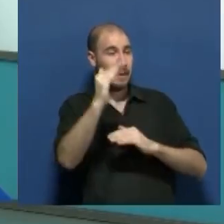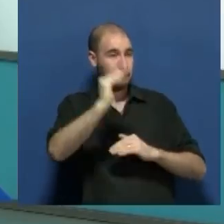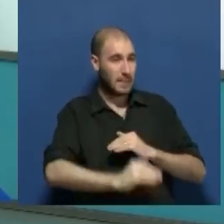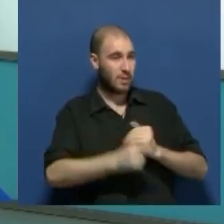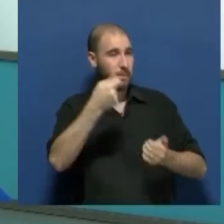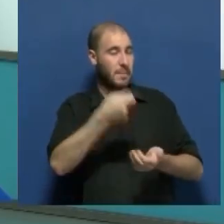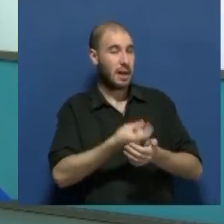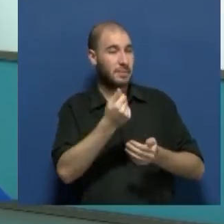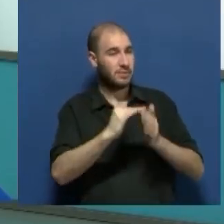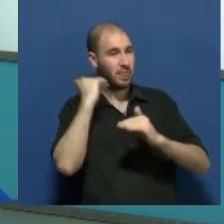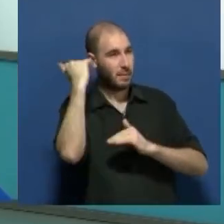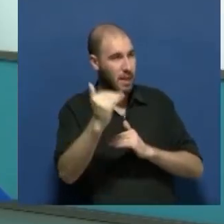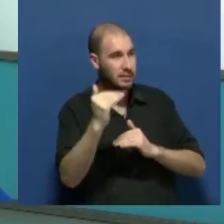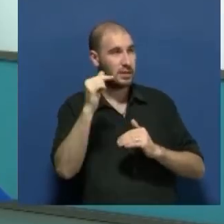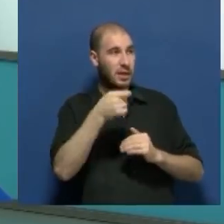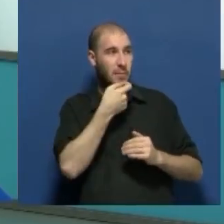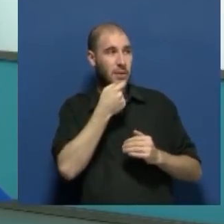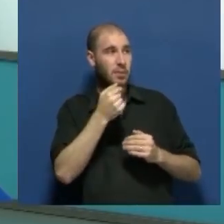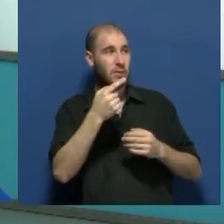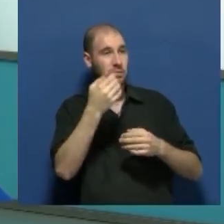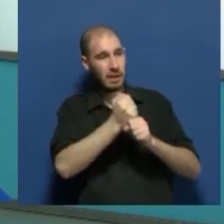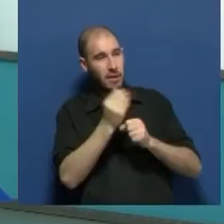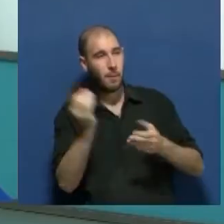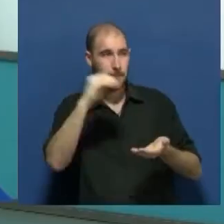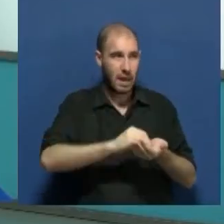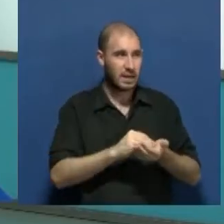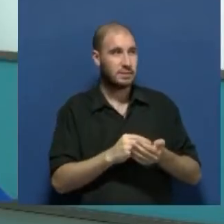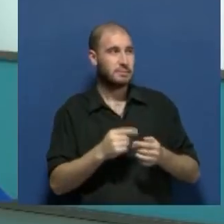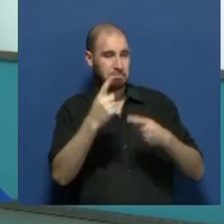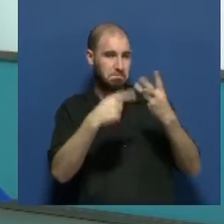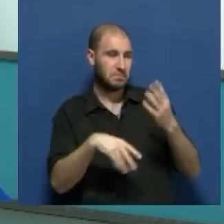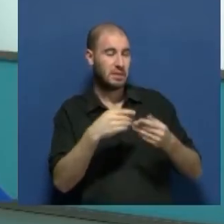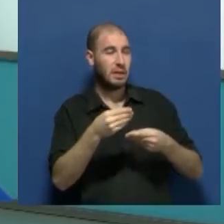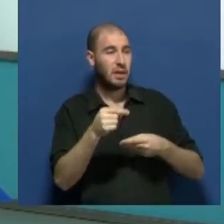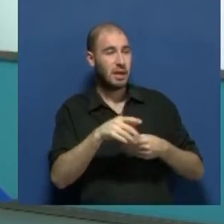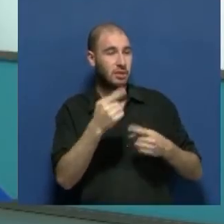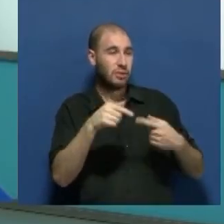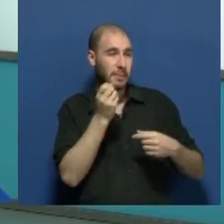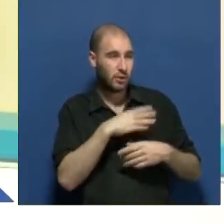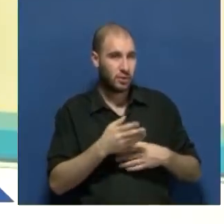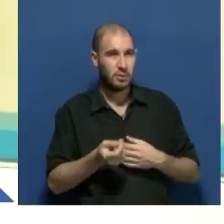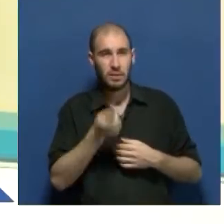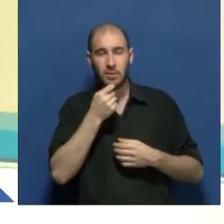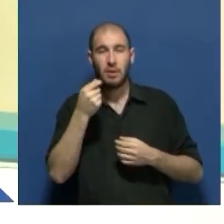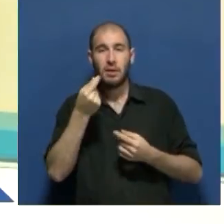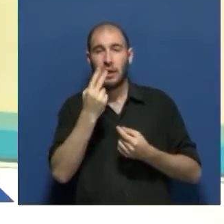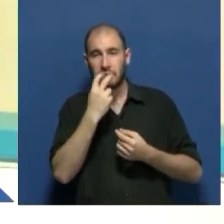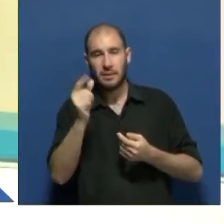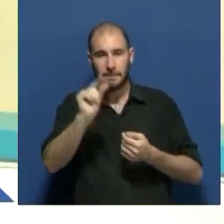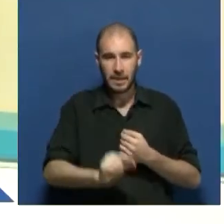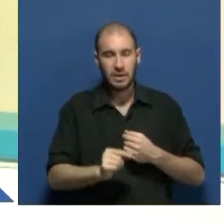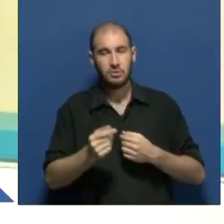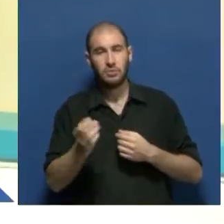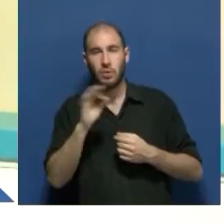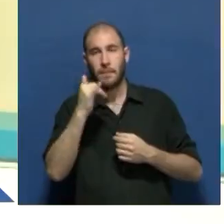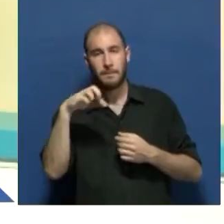de los sobreprecios que le ponen, podría incluso incluir más empleados y mejorar el negocio. Si pagara menos tarifa eléctrica, si